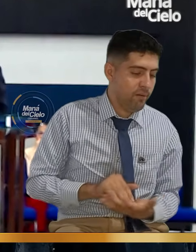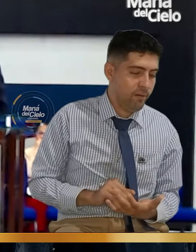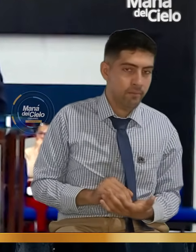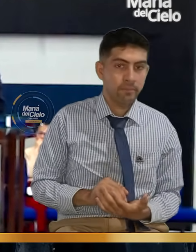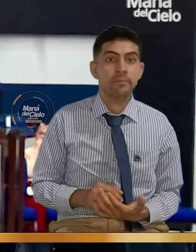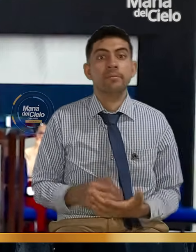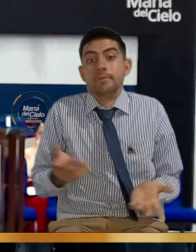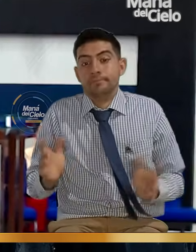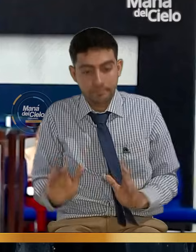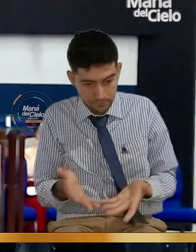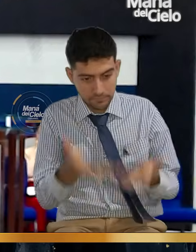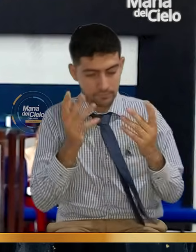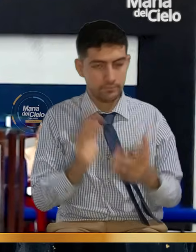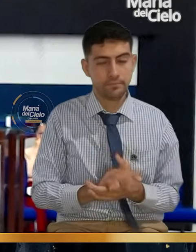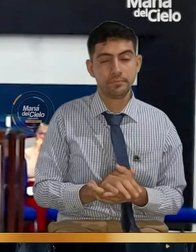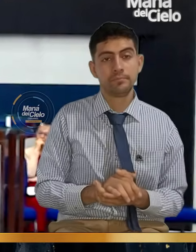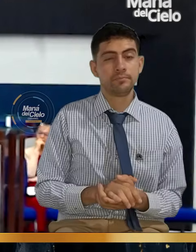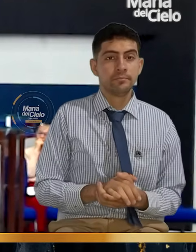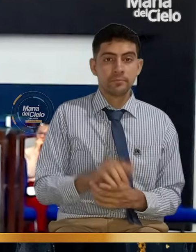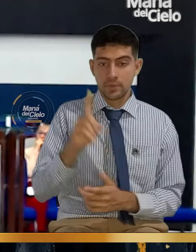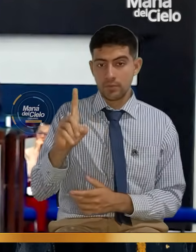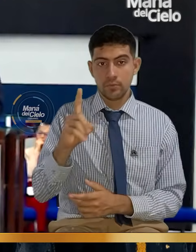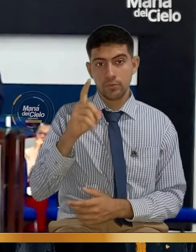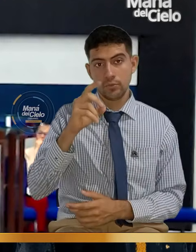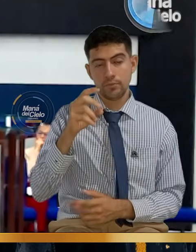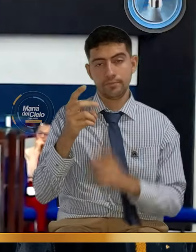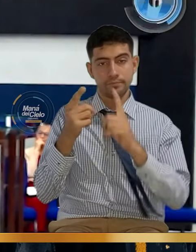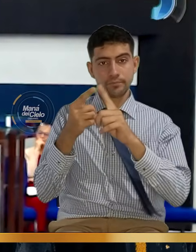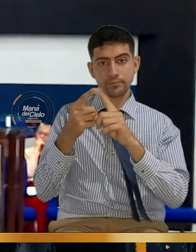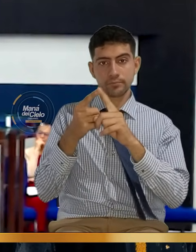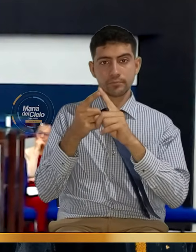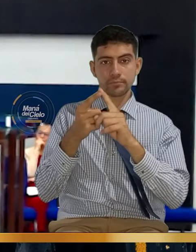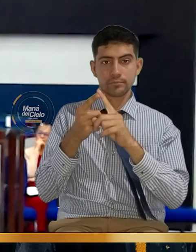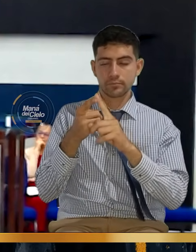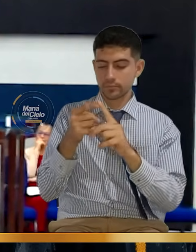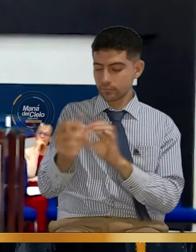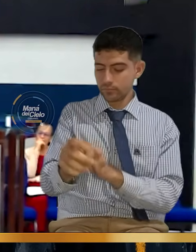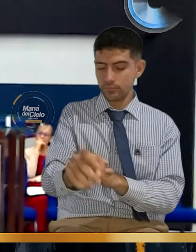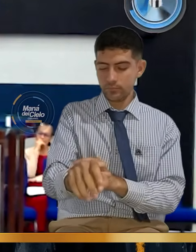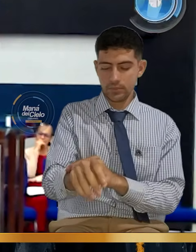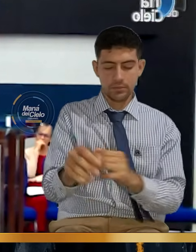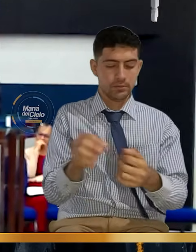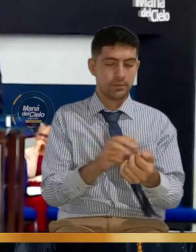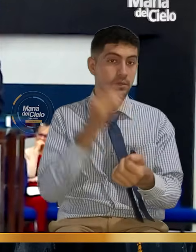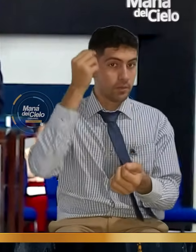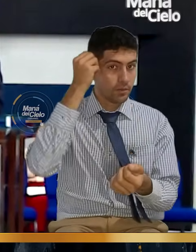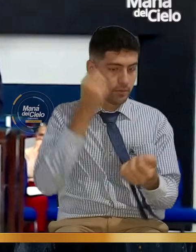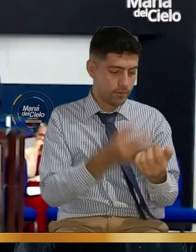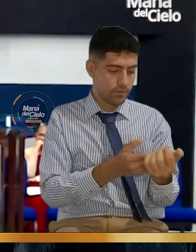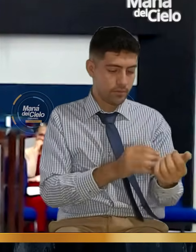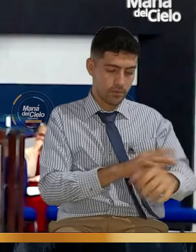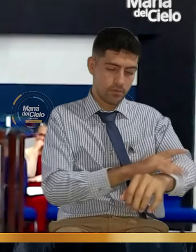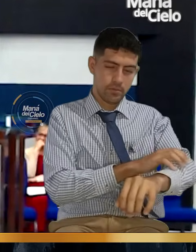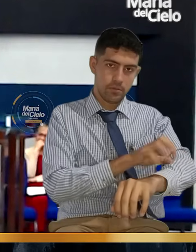papá, de las bendiciones sacerdotales, no la valoró. Amén. Y Jacob un día llegó y Jacob